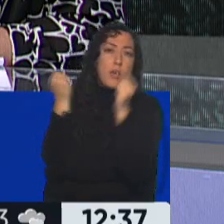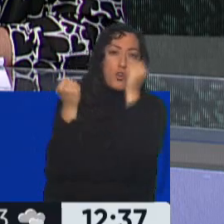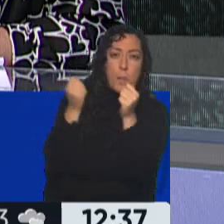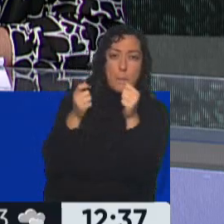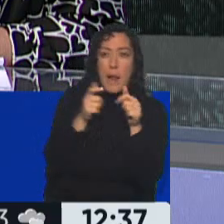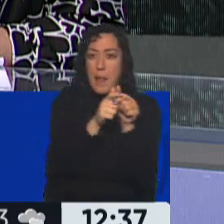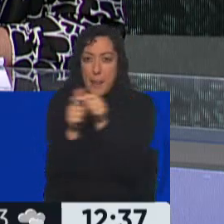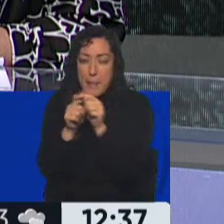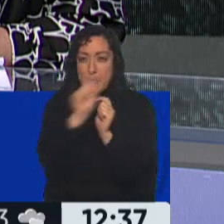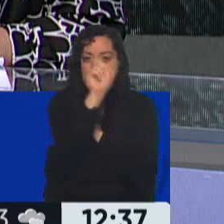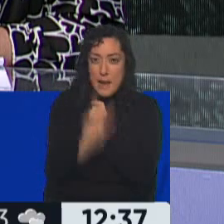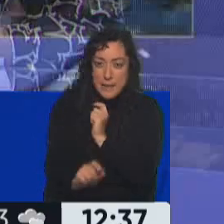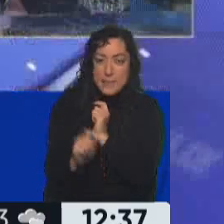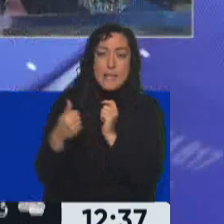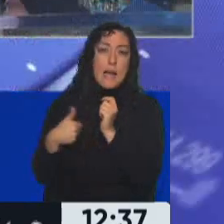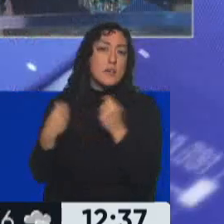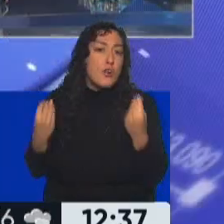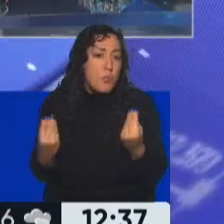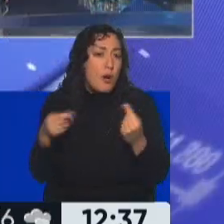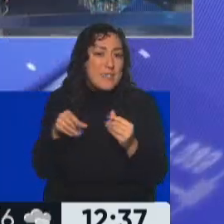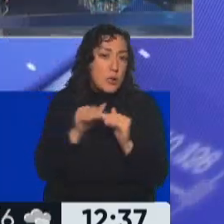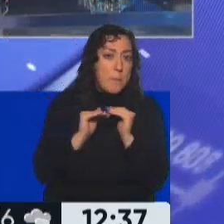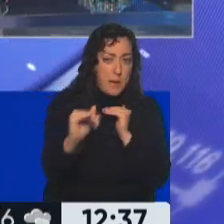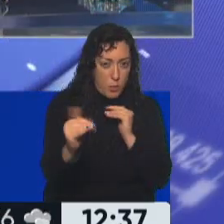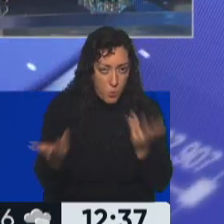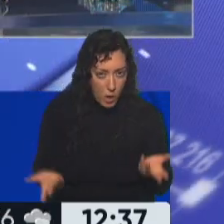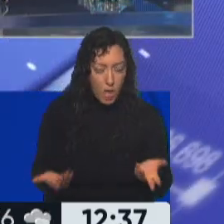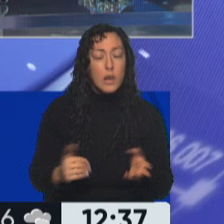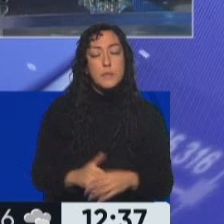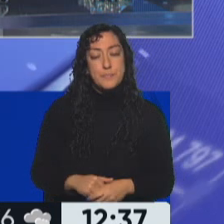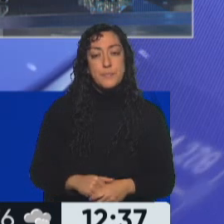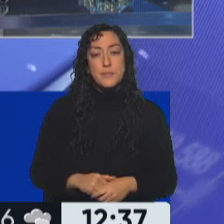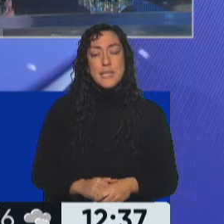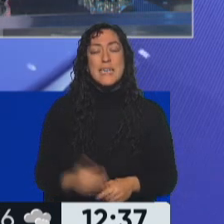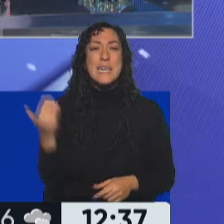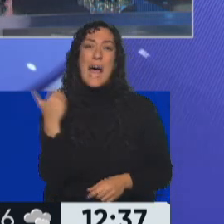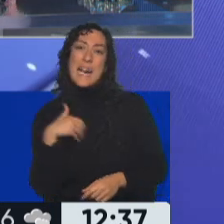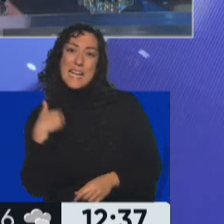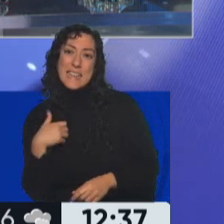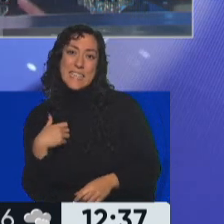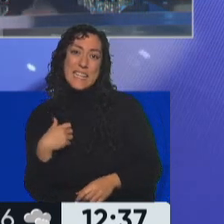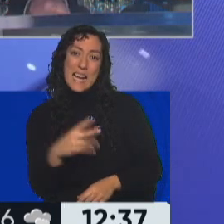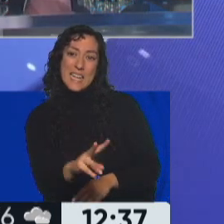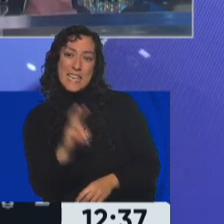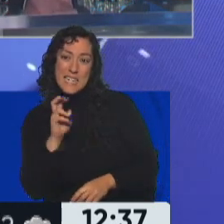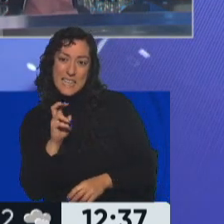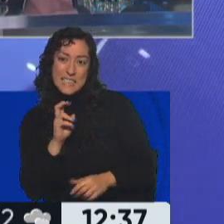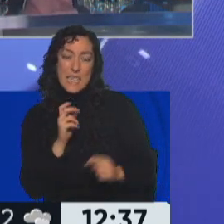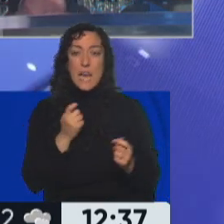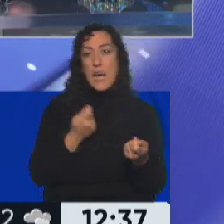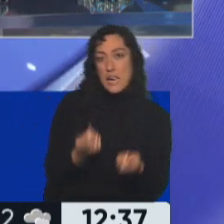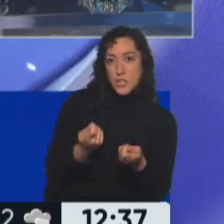son los que van a perdurar, ¿no? Mira, Argentina tiene un problema que no conecta ingresos con gastos en el manejo del gasto